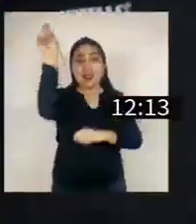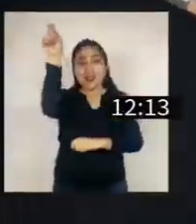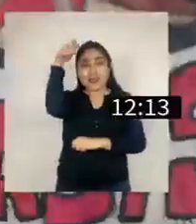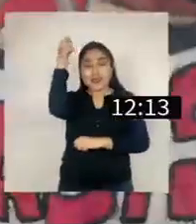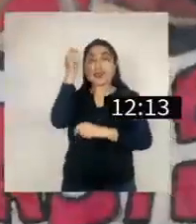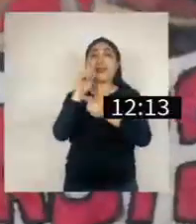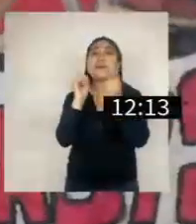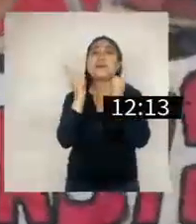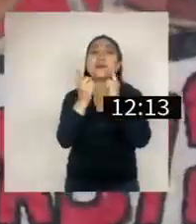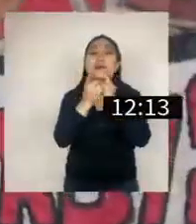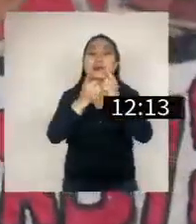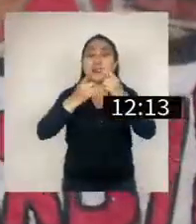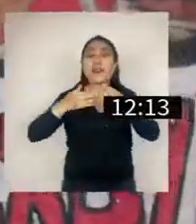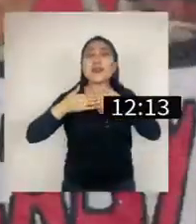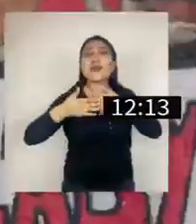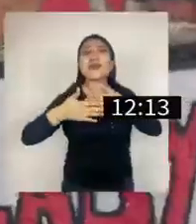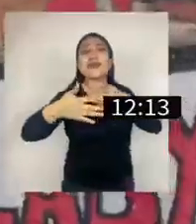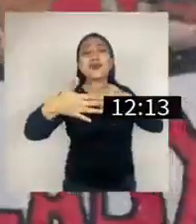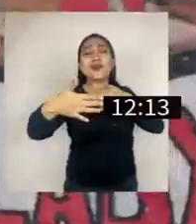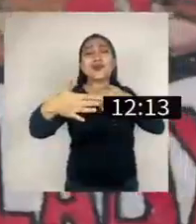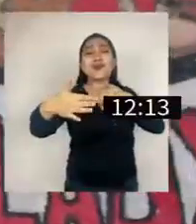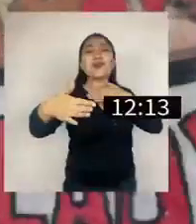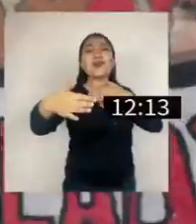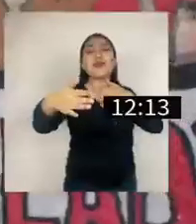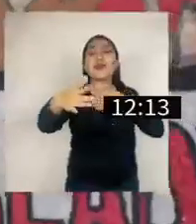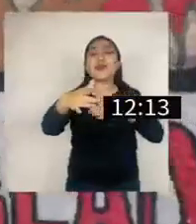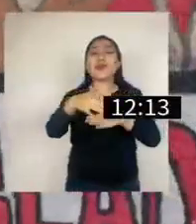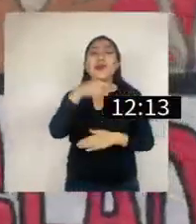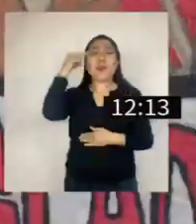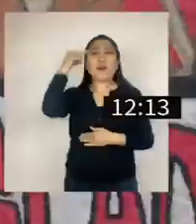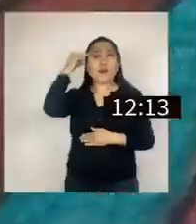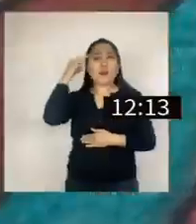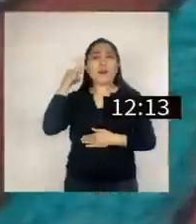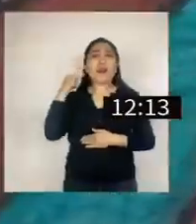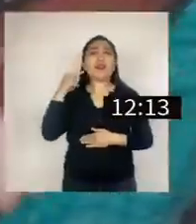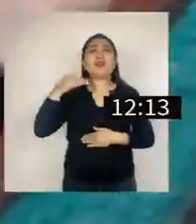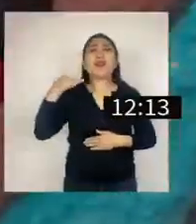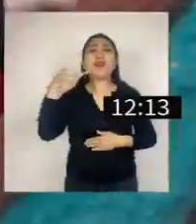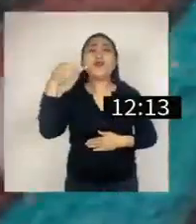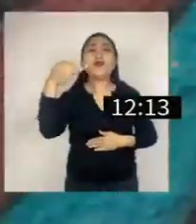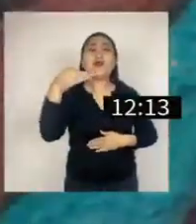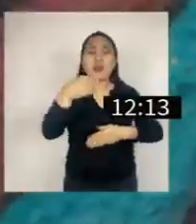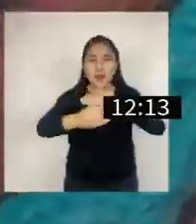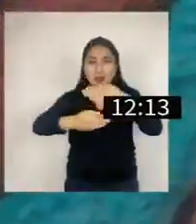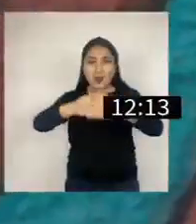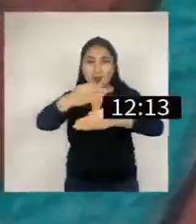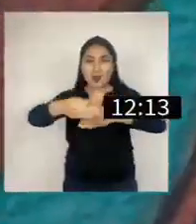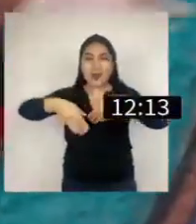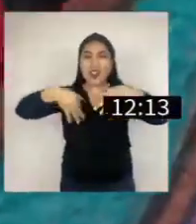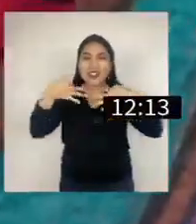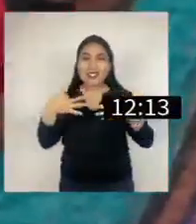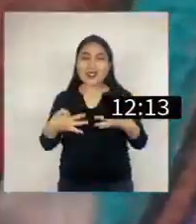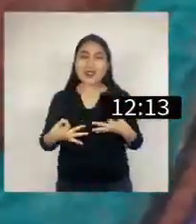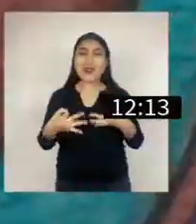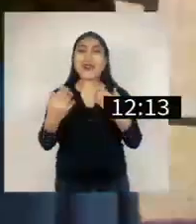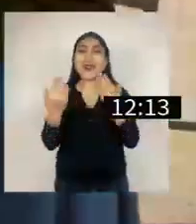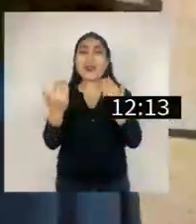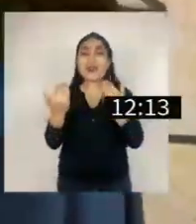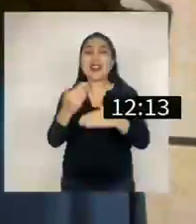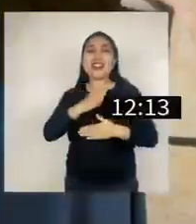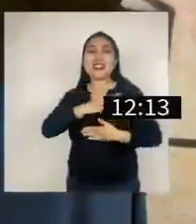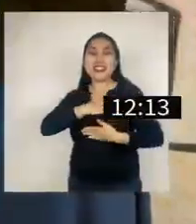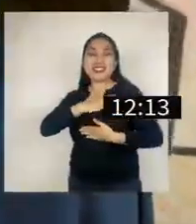En septiembre me renuevo y me proyecto al futuro con el caminar seguro, con la esperanza que